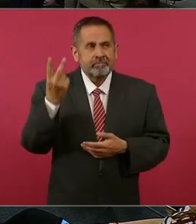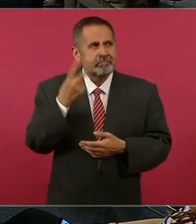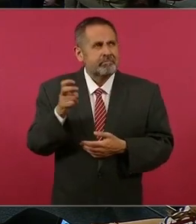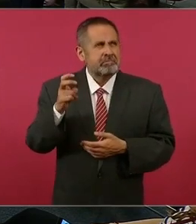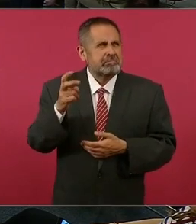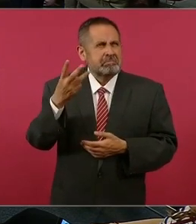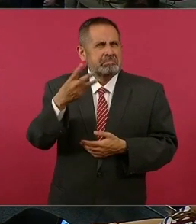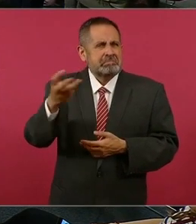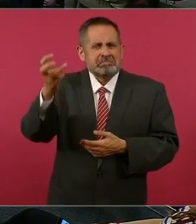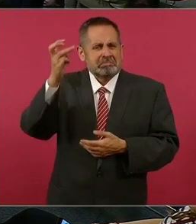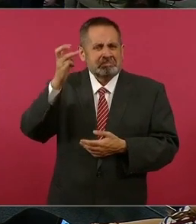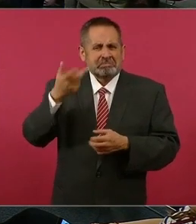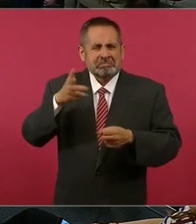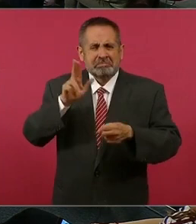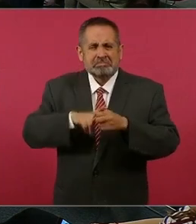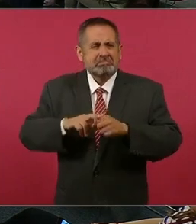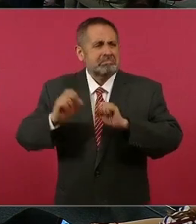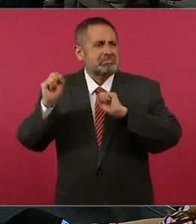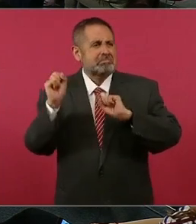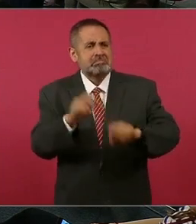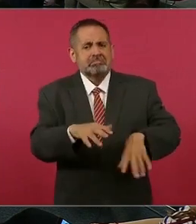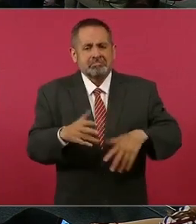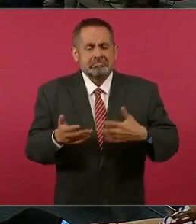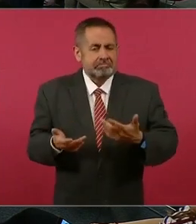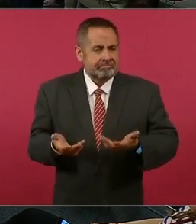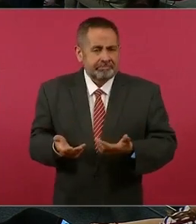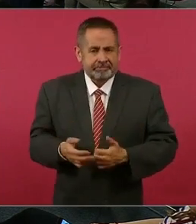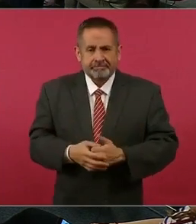200, 300,